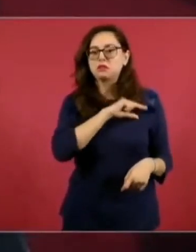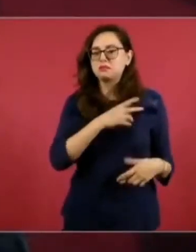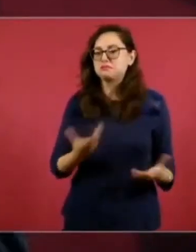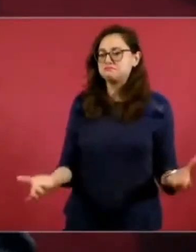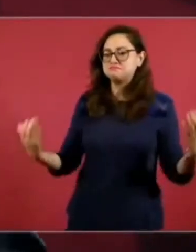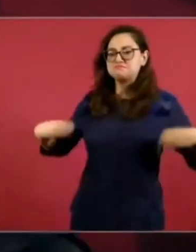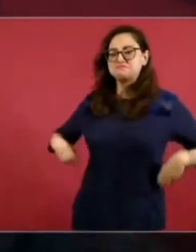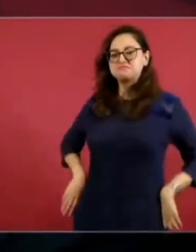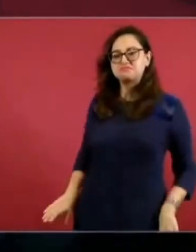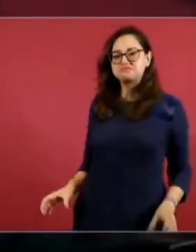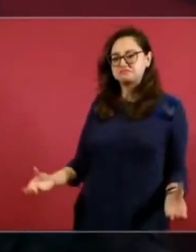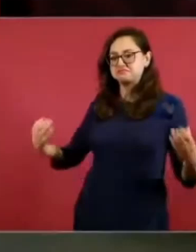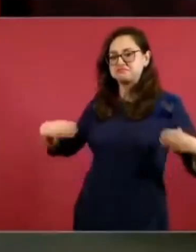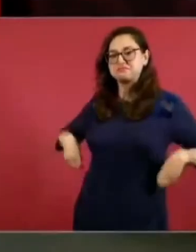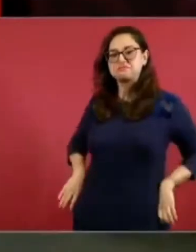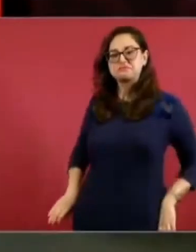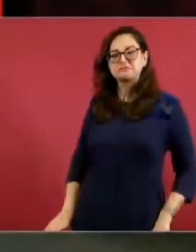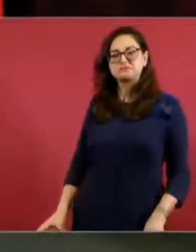Y para eso